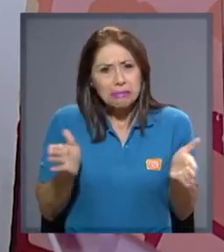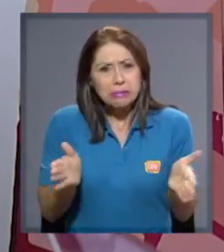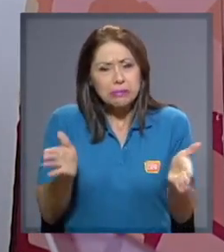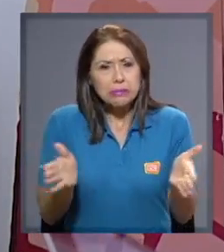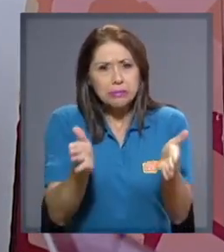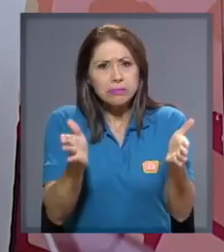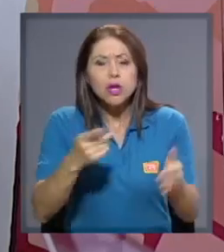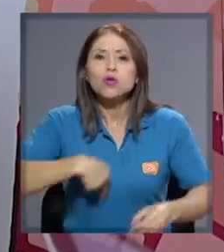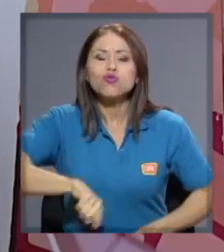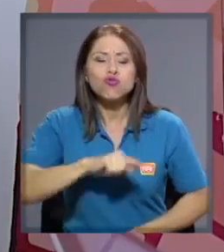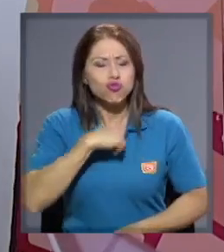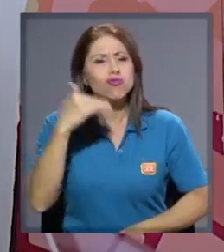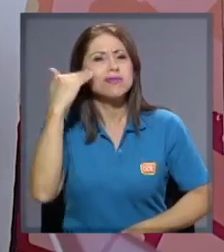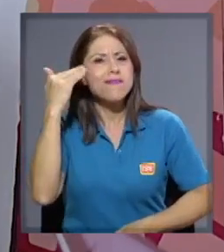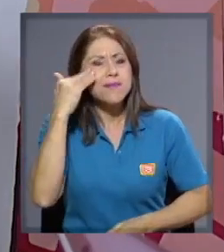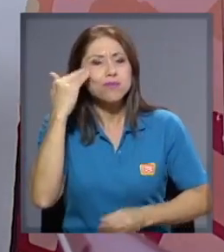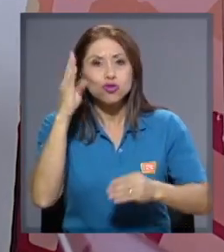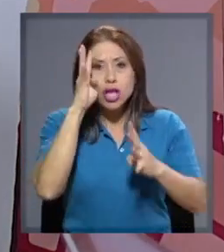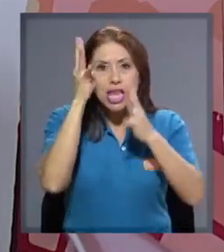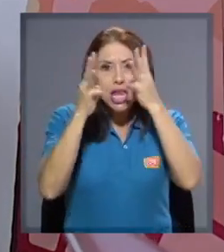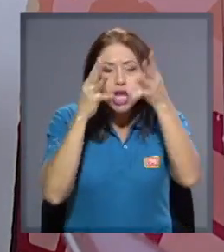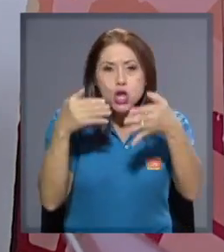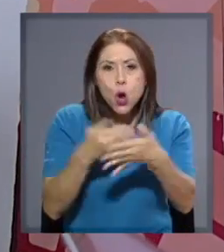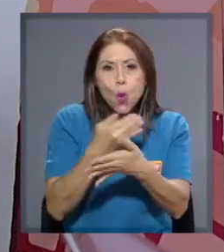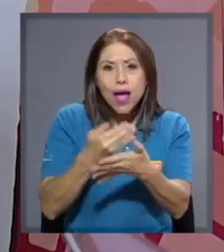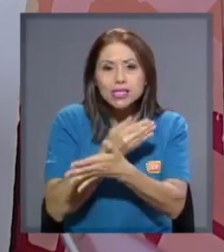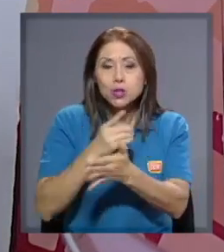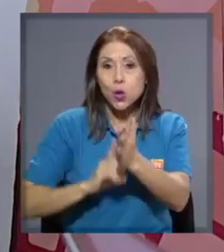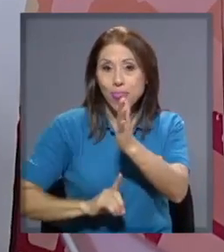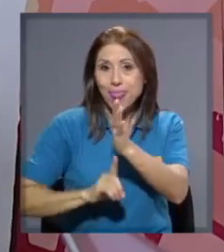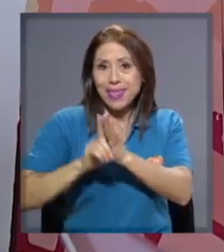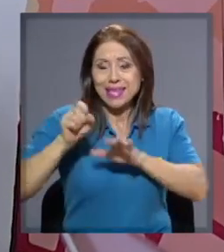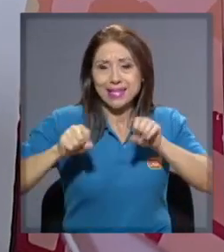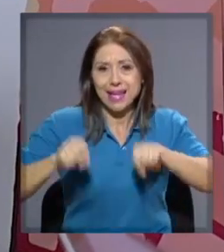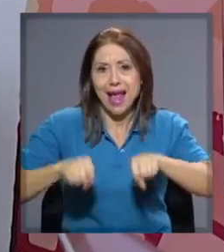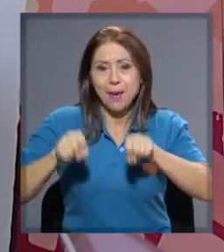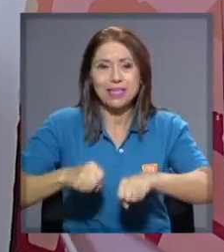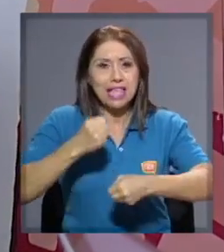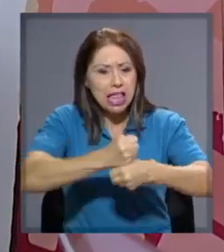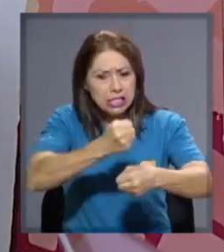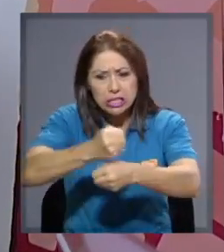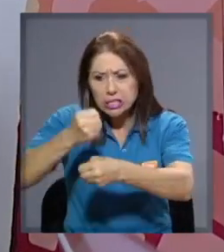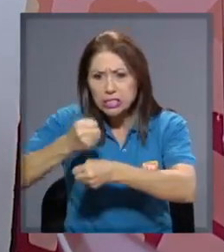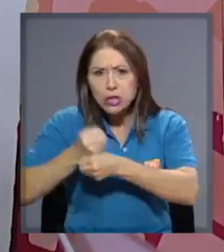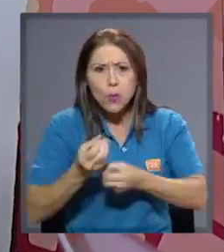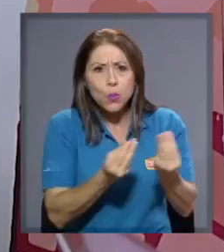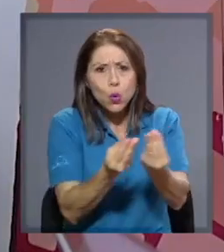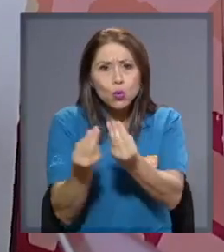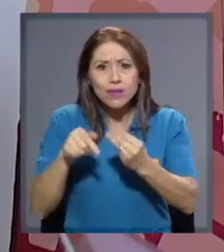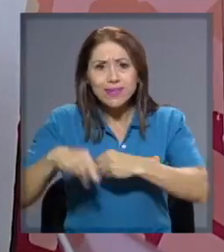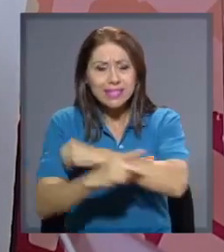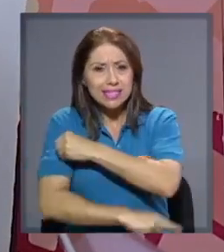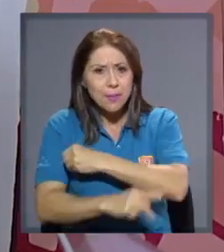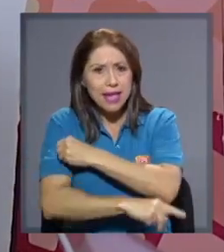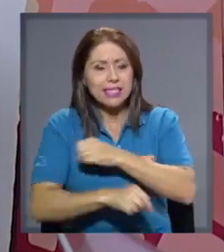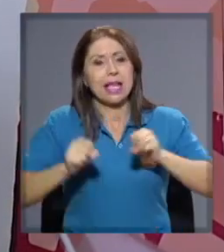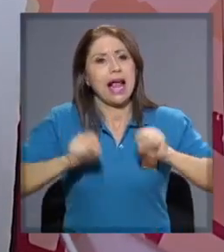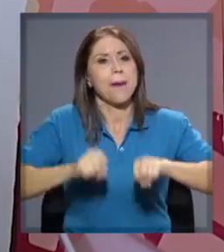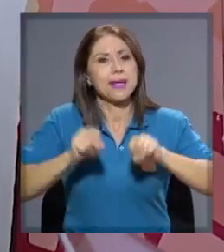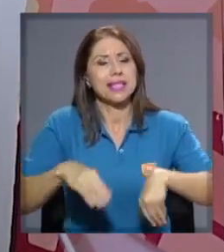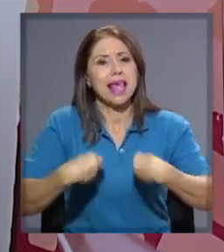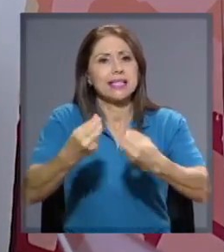que la innovación que el desarrollo de las capacidades productivas de este país de las capacidades de empleabilidad de las